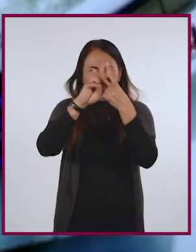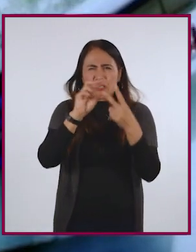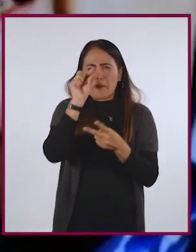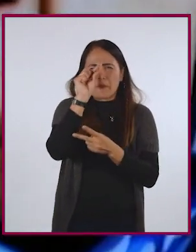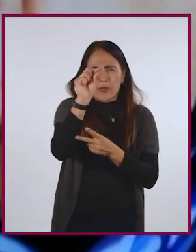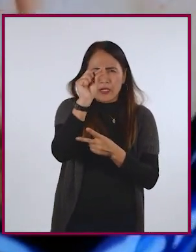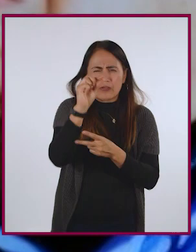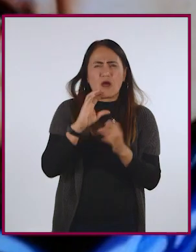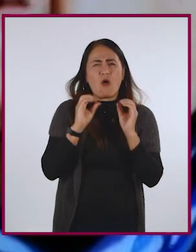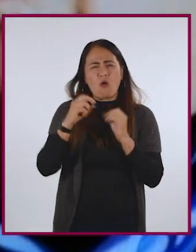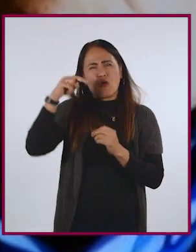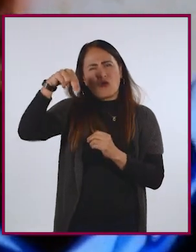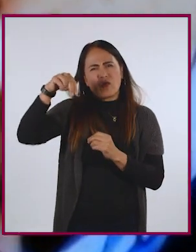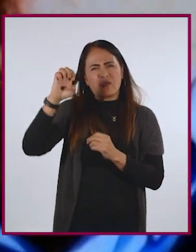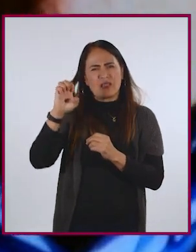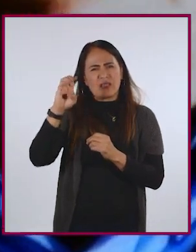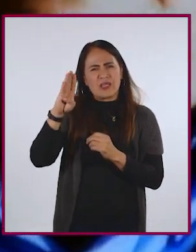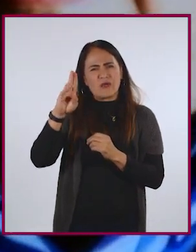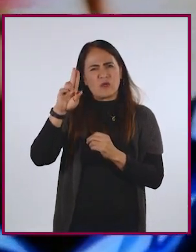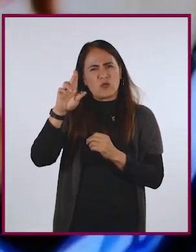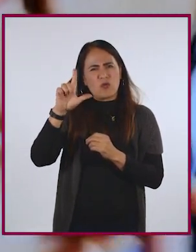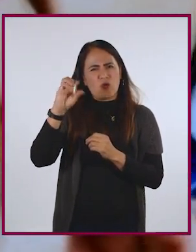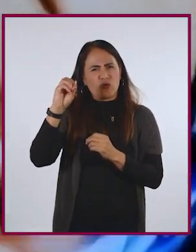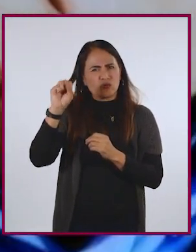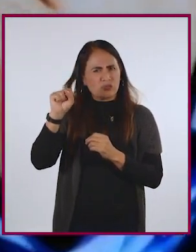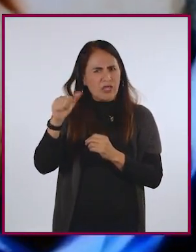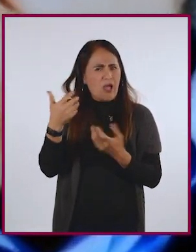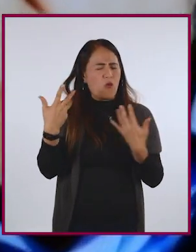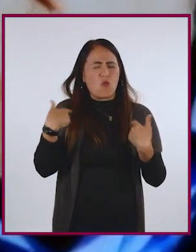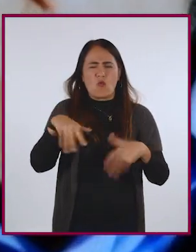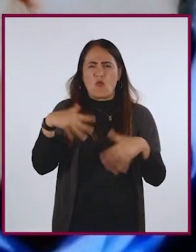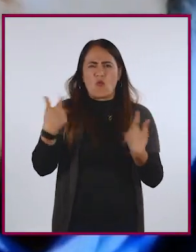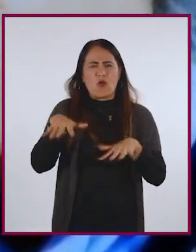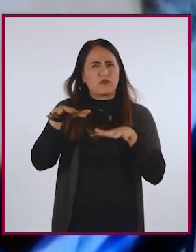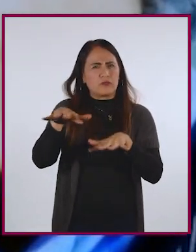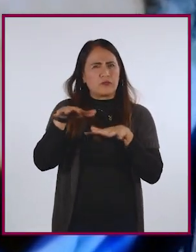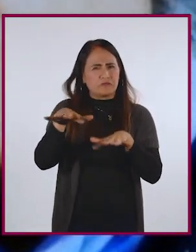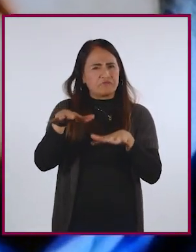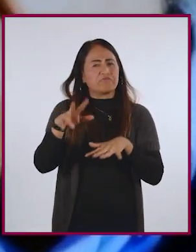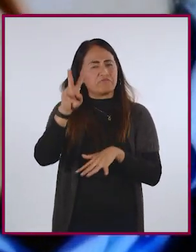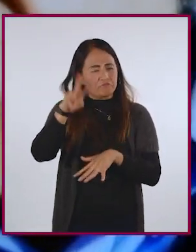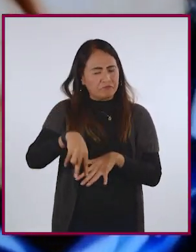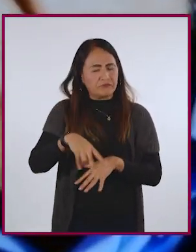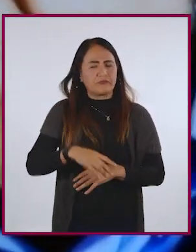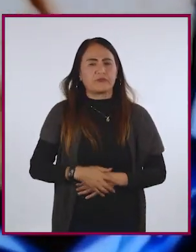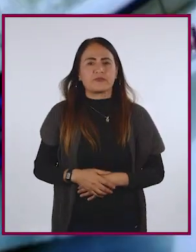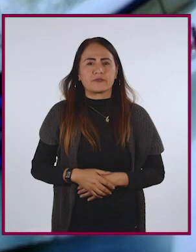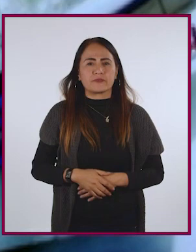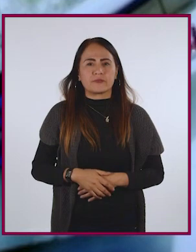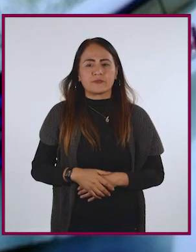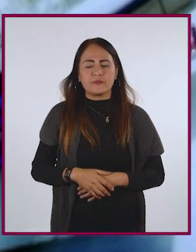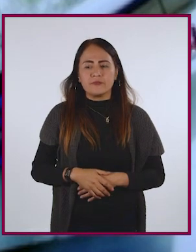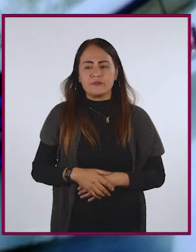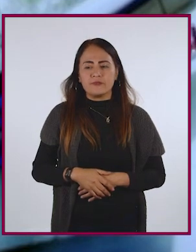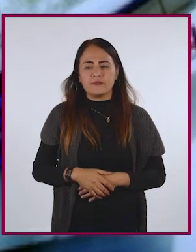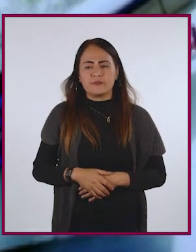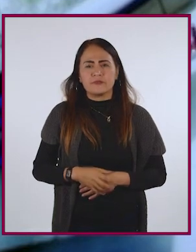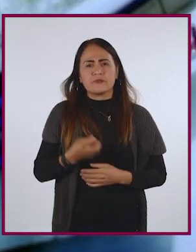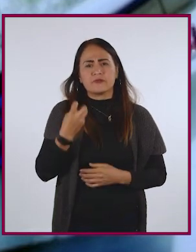estrellita chiquita o una nebulosa o lo que sea, es impresionante con lo que se puede hacer este trabajo. Y